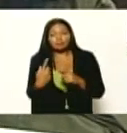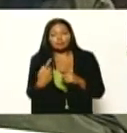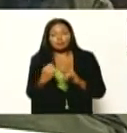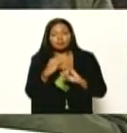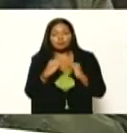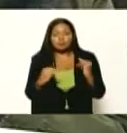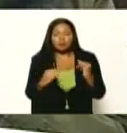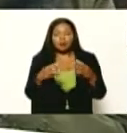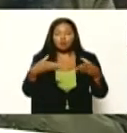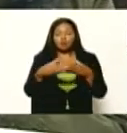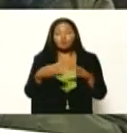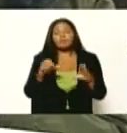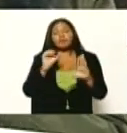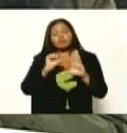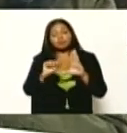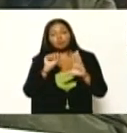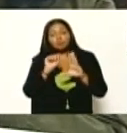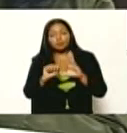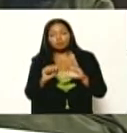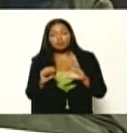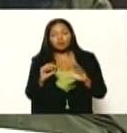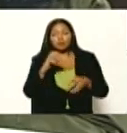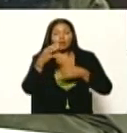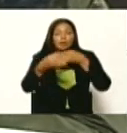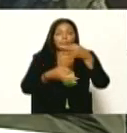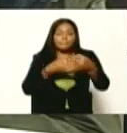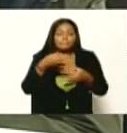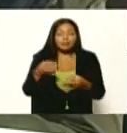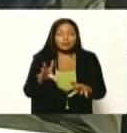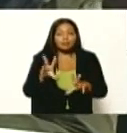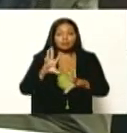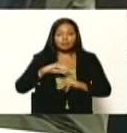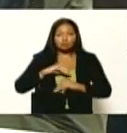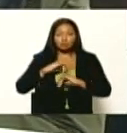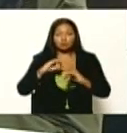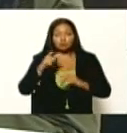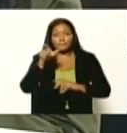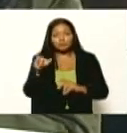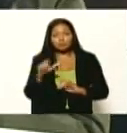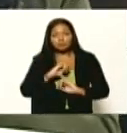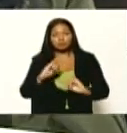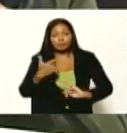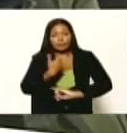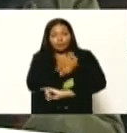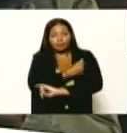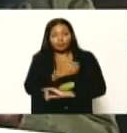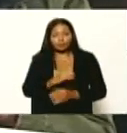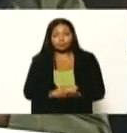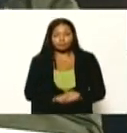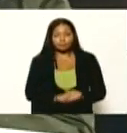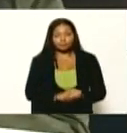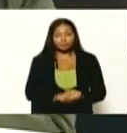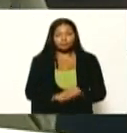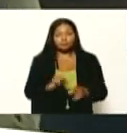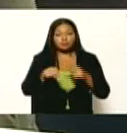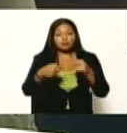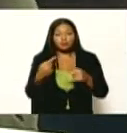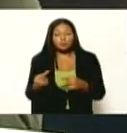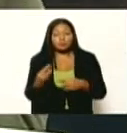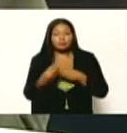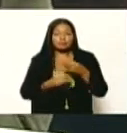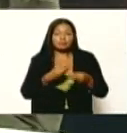el brigadista del Movimiento Somos Venezuela da aceptación a que es una persona vacunada. Una vez que ocurre eso,